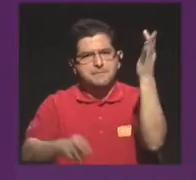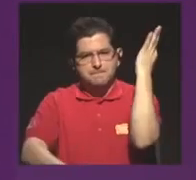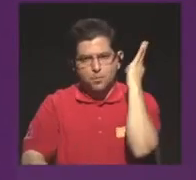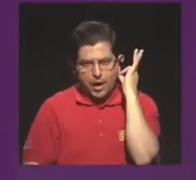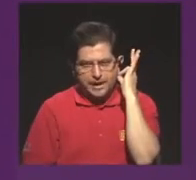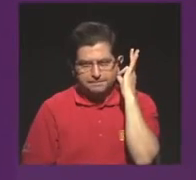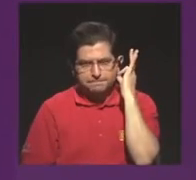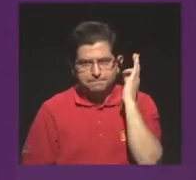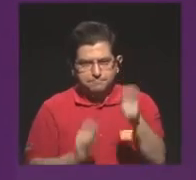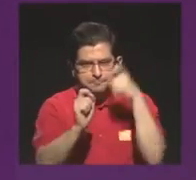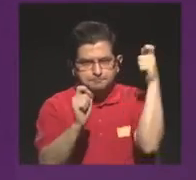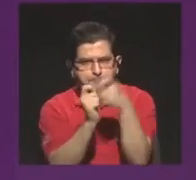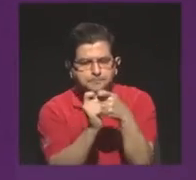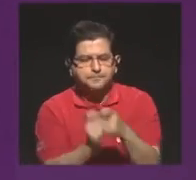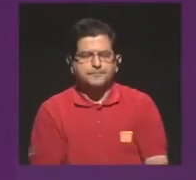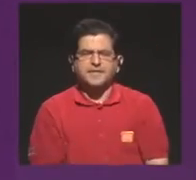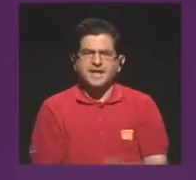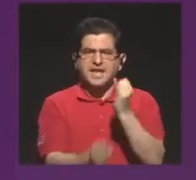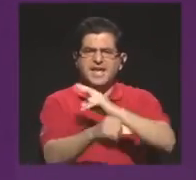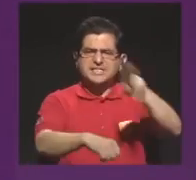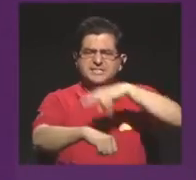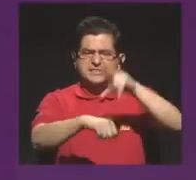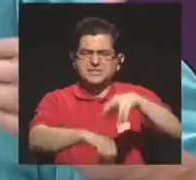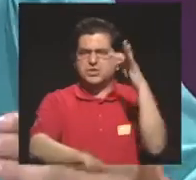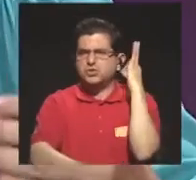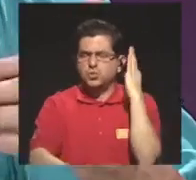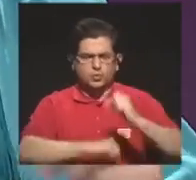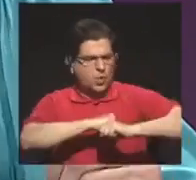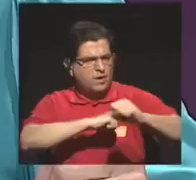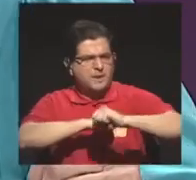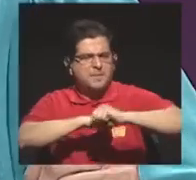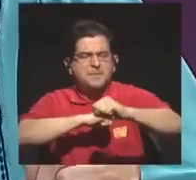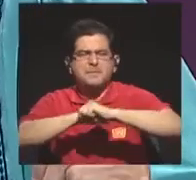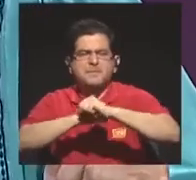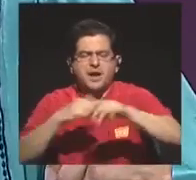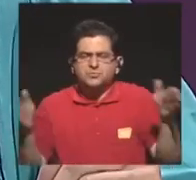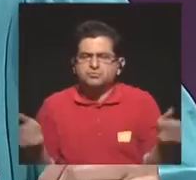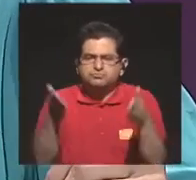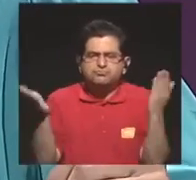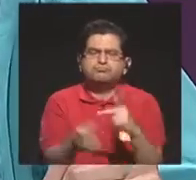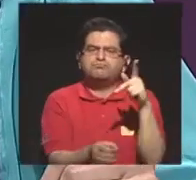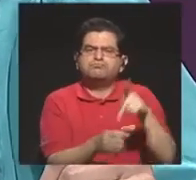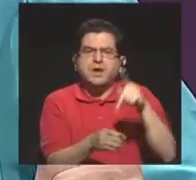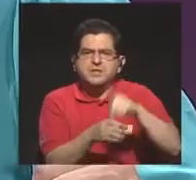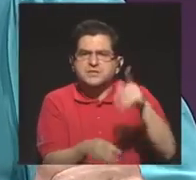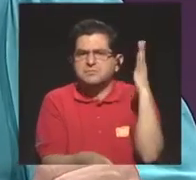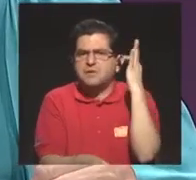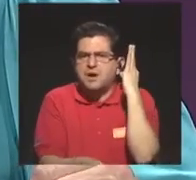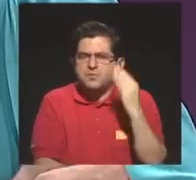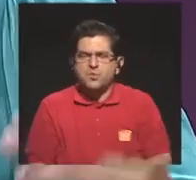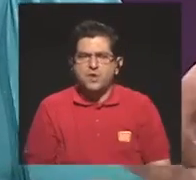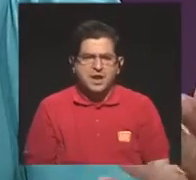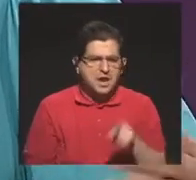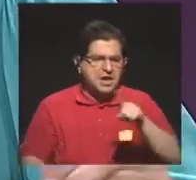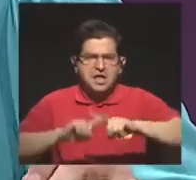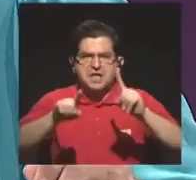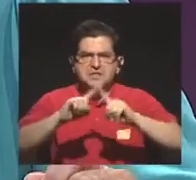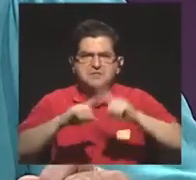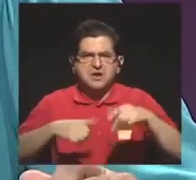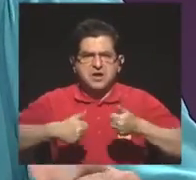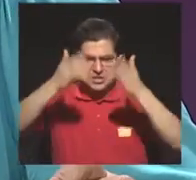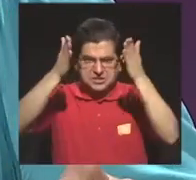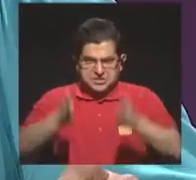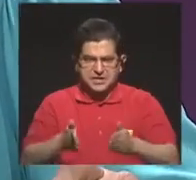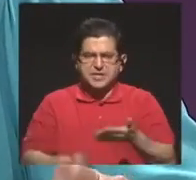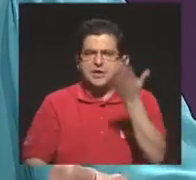qué el Instituto Nacional de las Mujeres ha estado con esa campaña propiciando que participaran mujeres postulándose